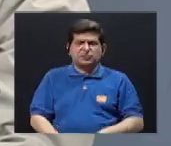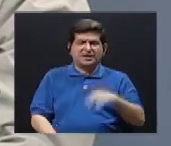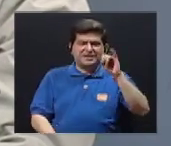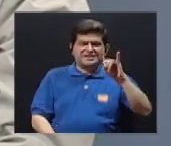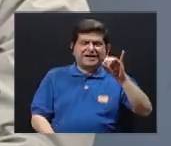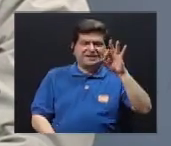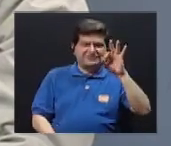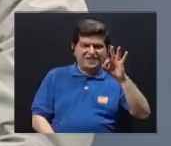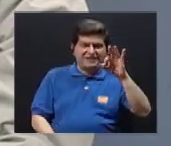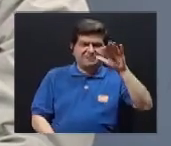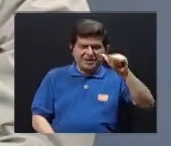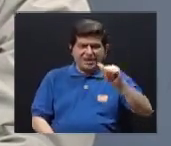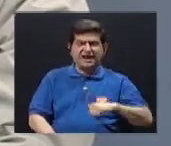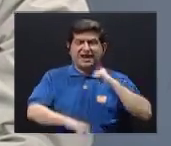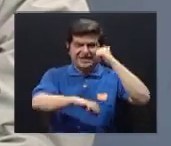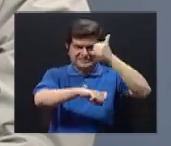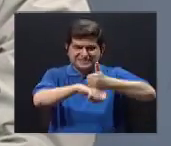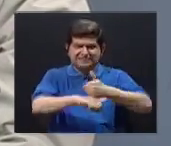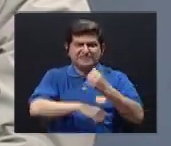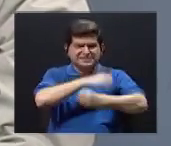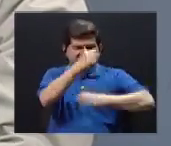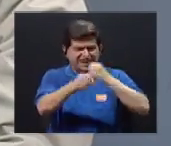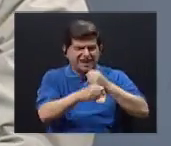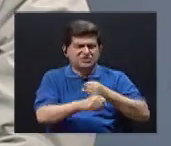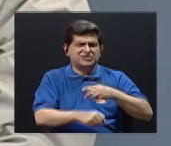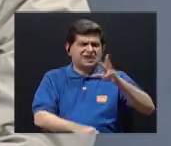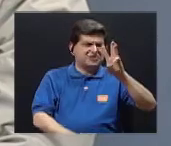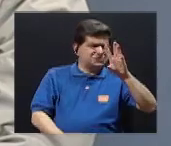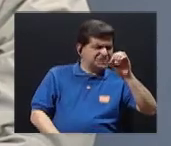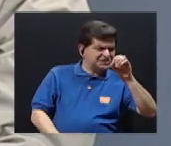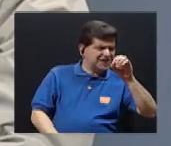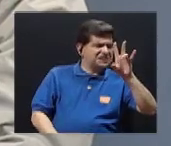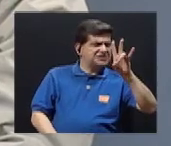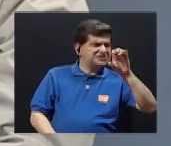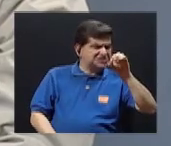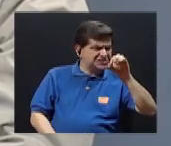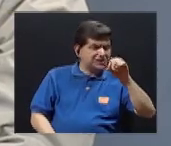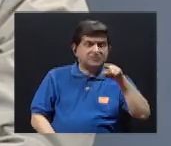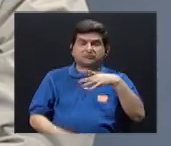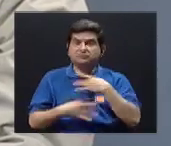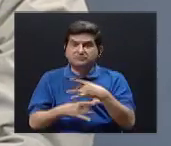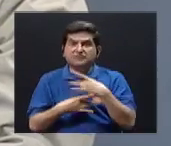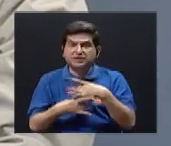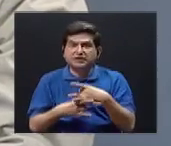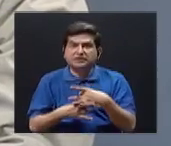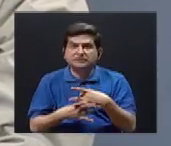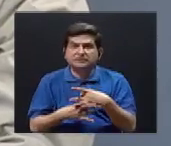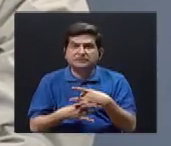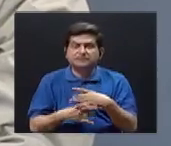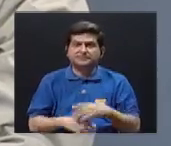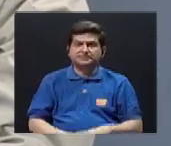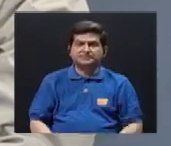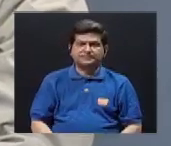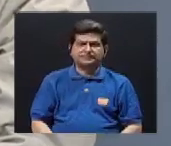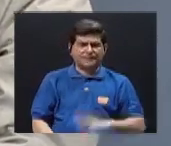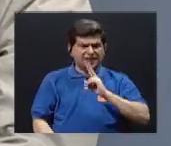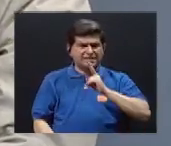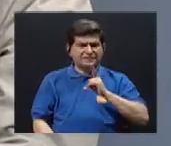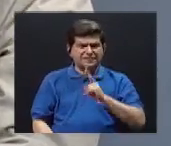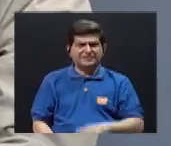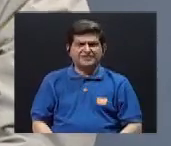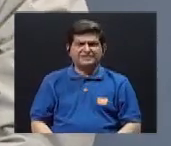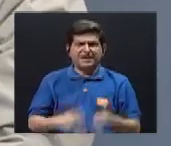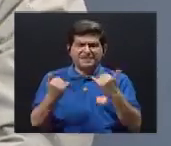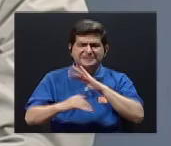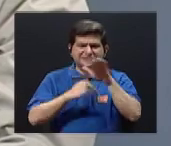Felipe Sofeifa lo haya planteado quizás en los años 60 o 70, llama la atención. Uh-huh. De veras, hijo,